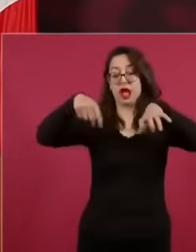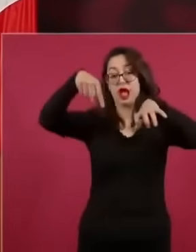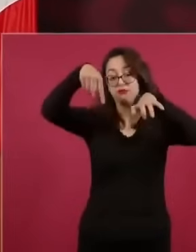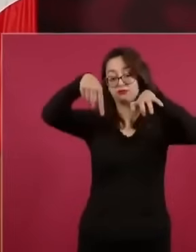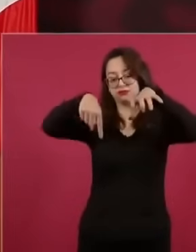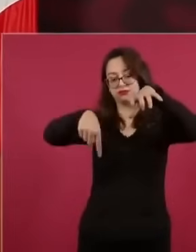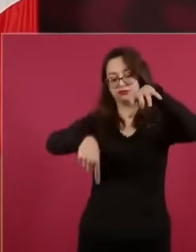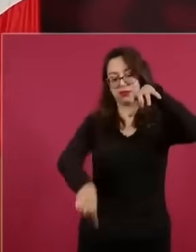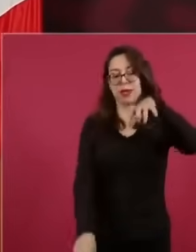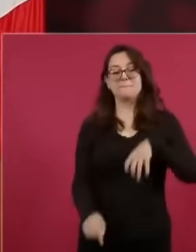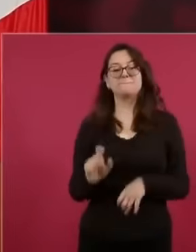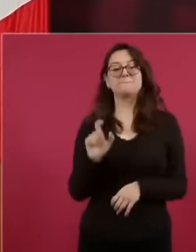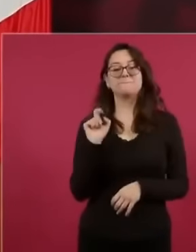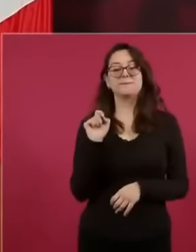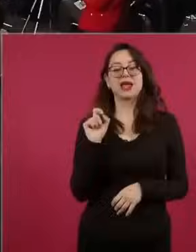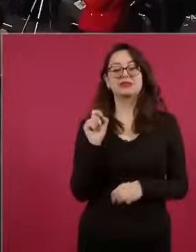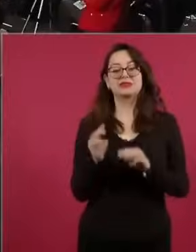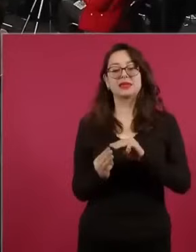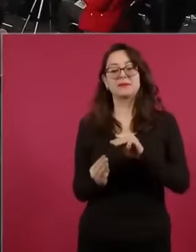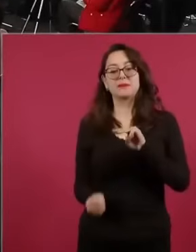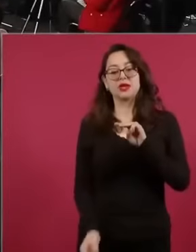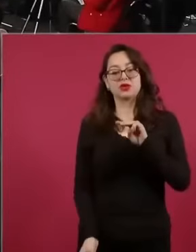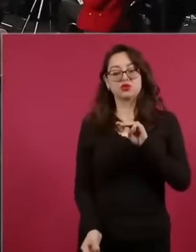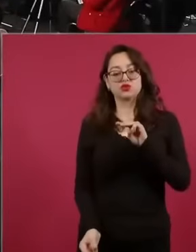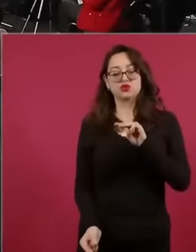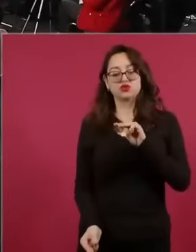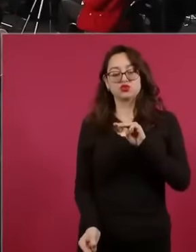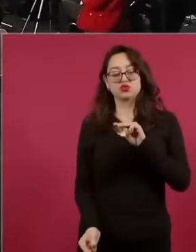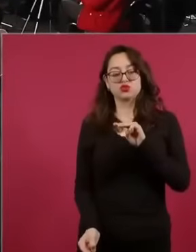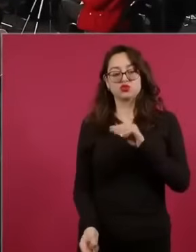de más de 20 metros.